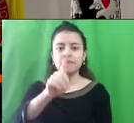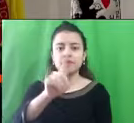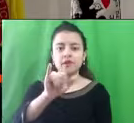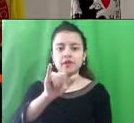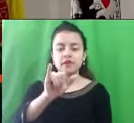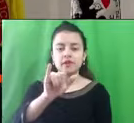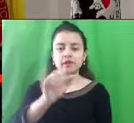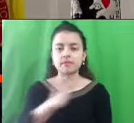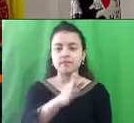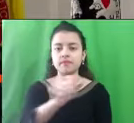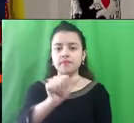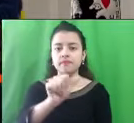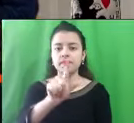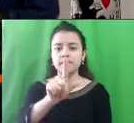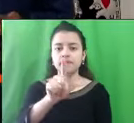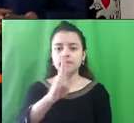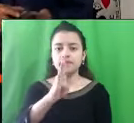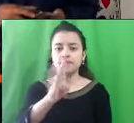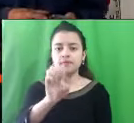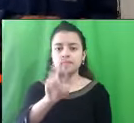bienvenido.